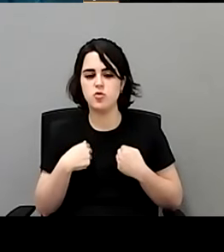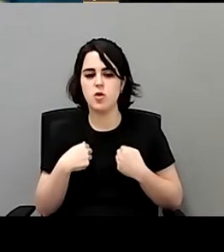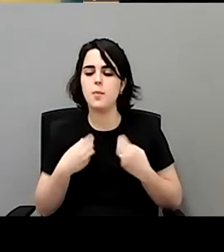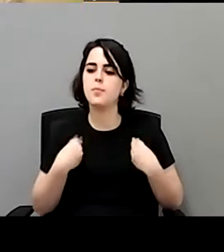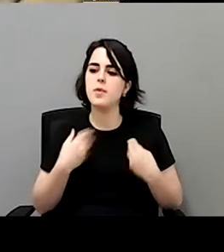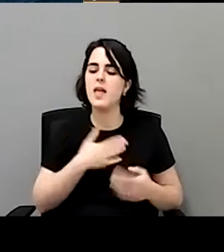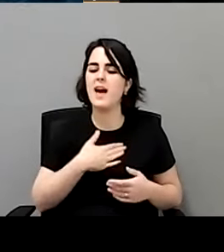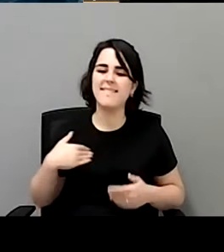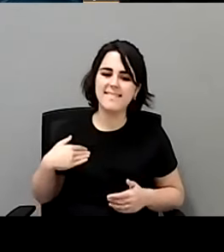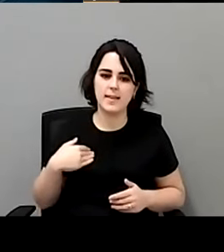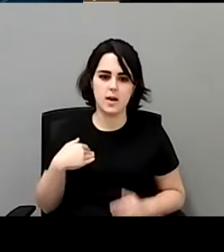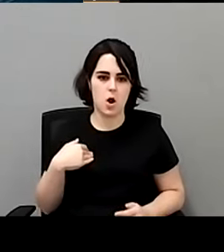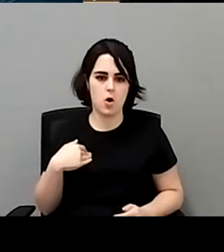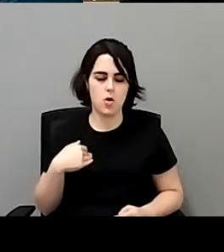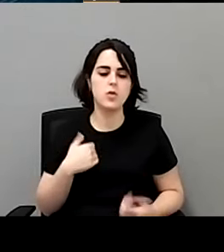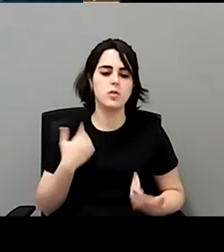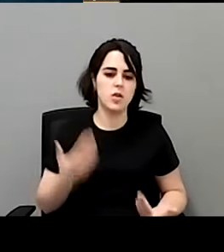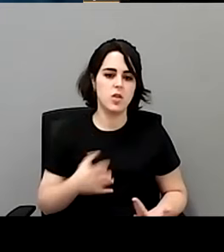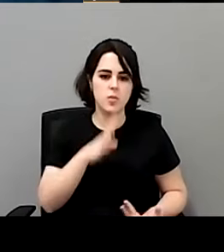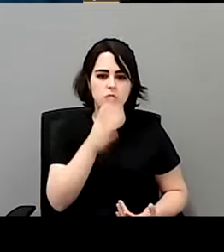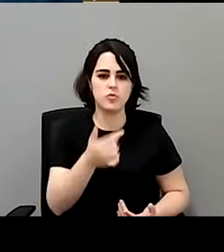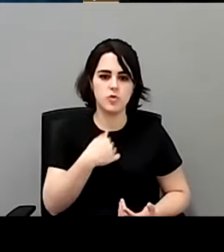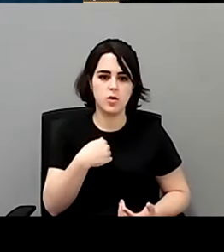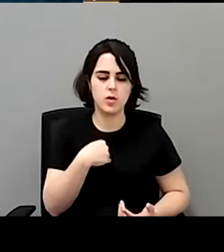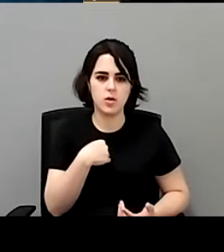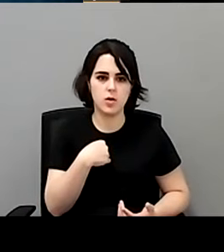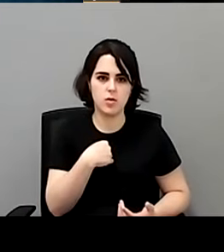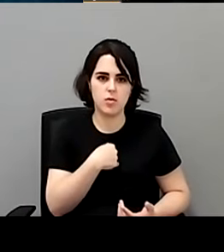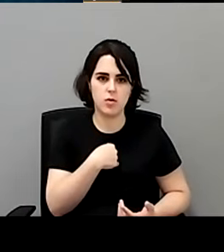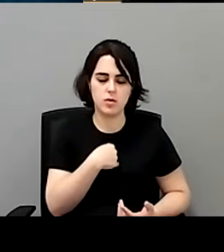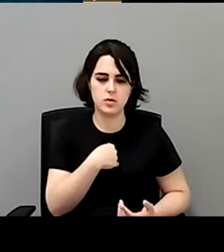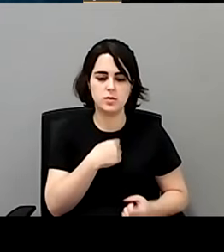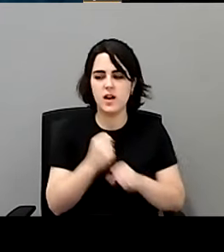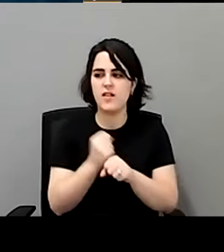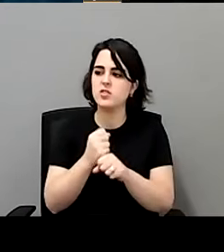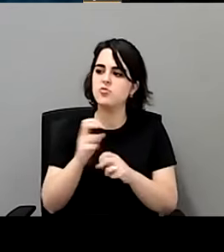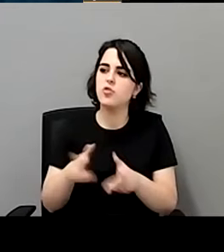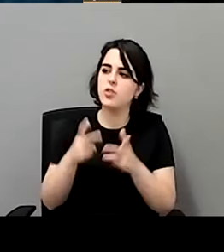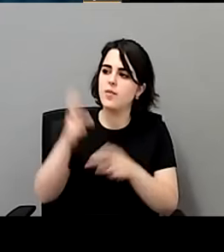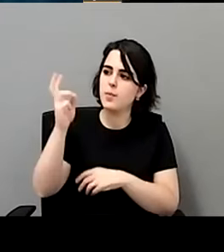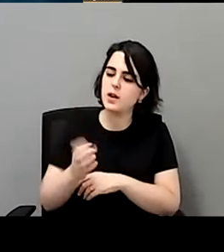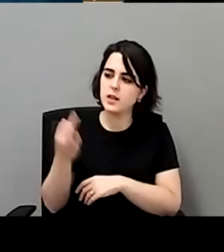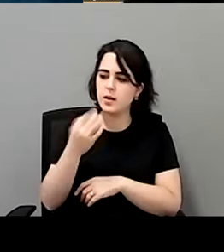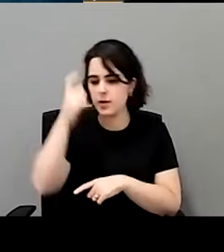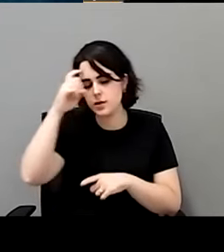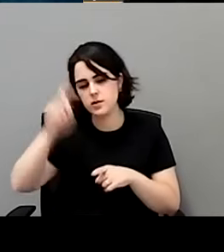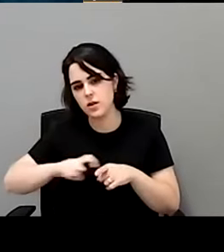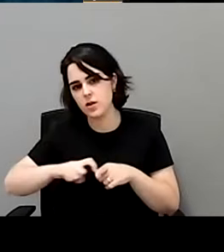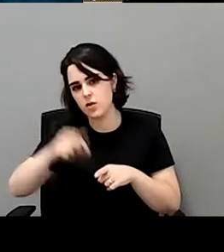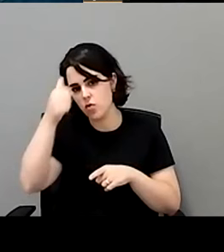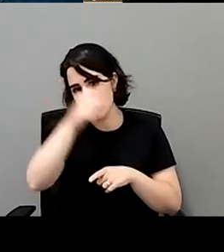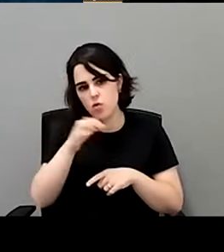vivir. Entonces, ¿por qué tiene que venir una trabajadora social, un psicólogo,